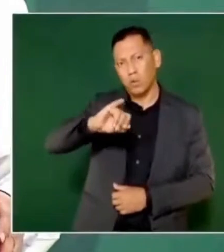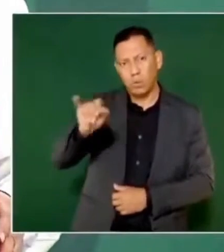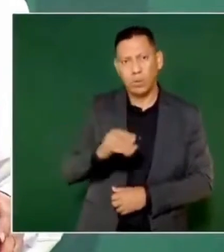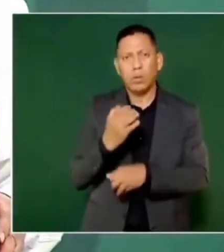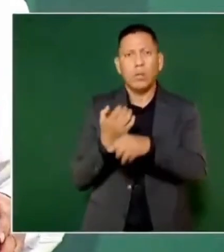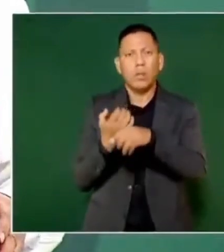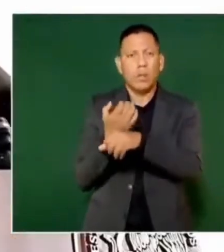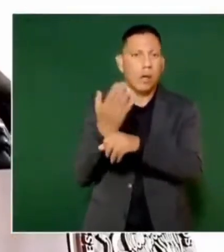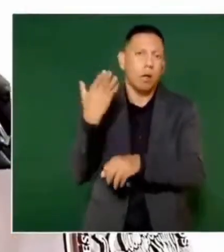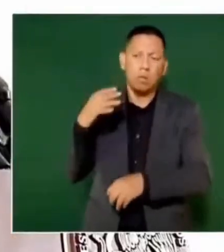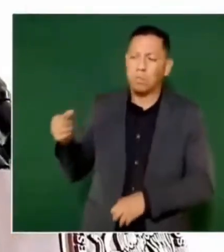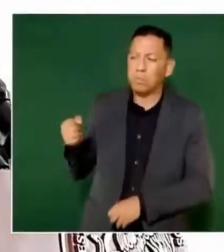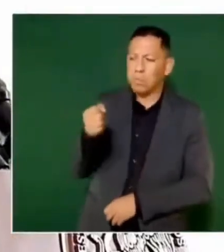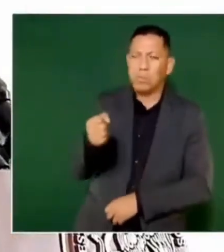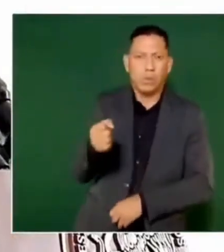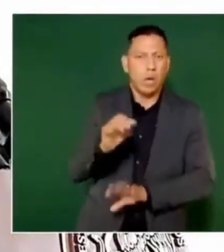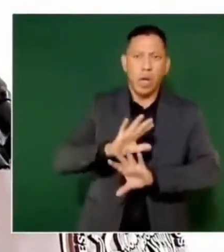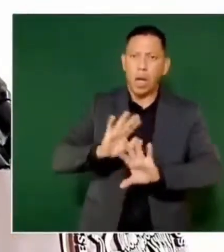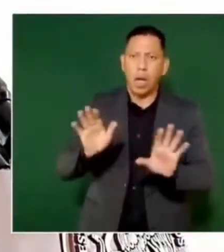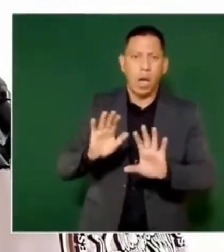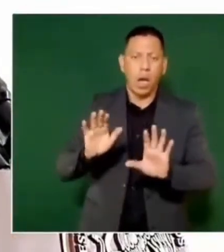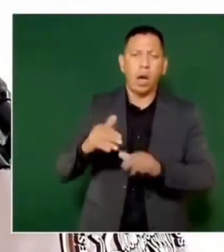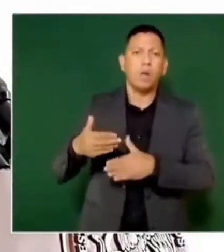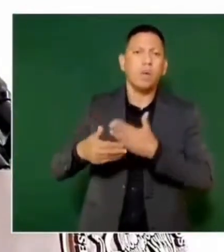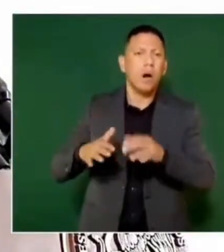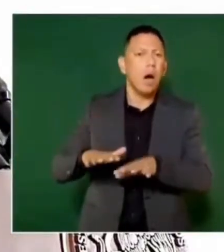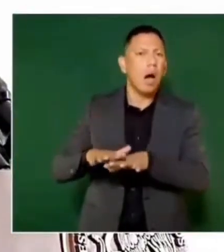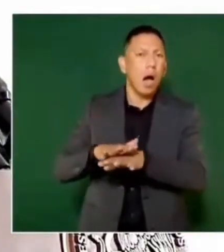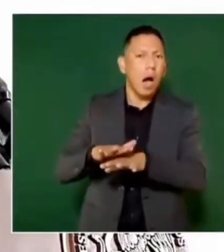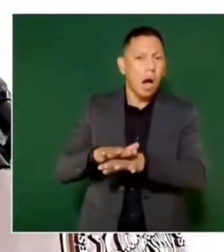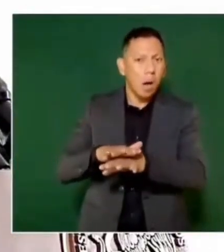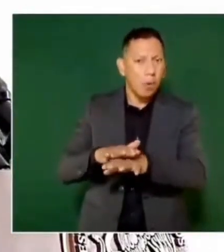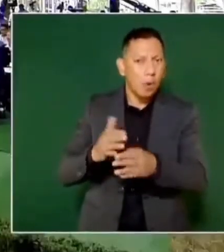ya se está quedando atrás